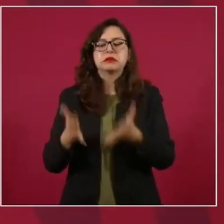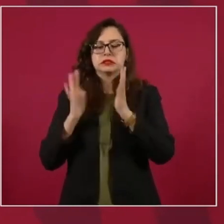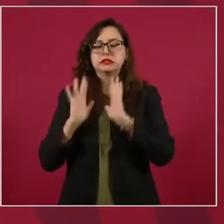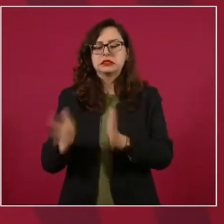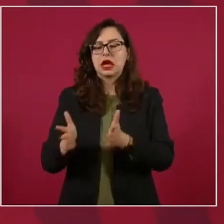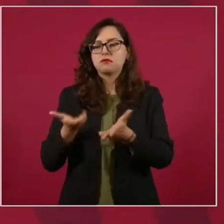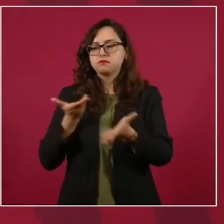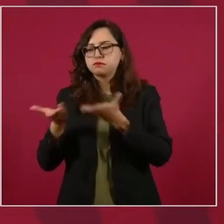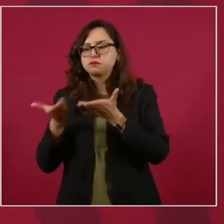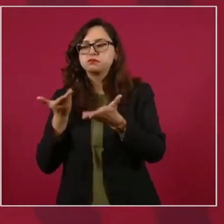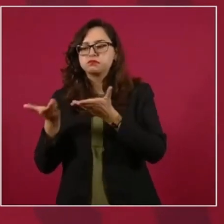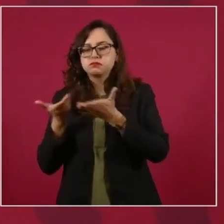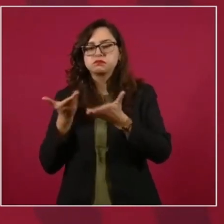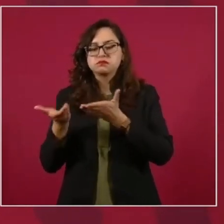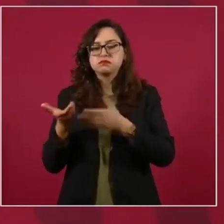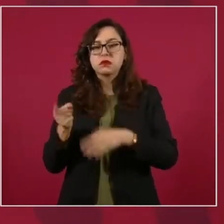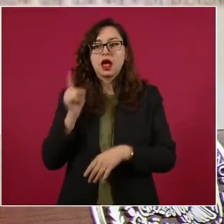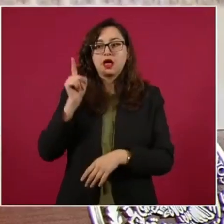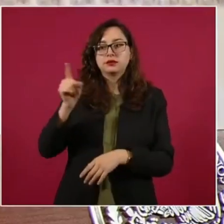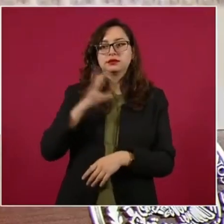Juan Ramón de la Fuente